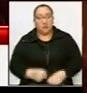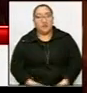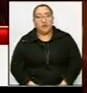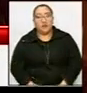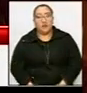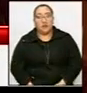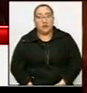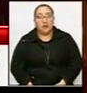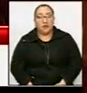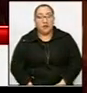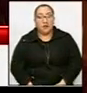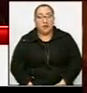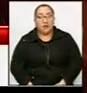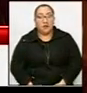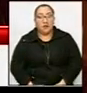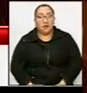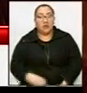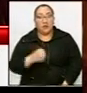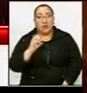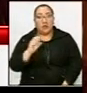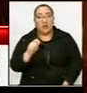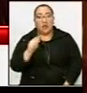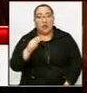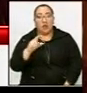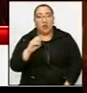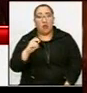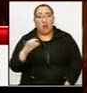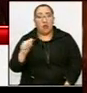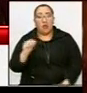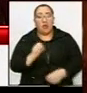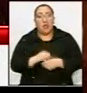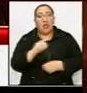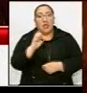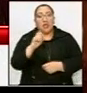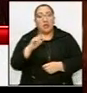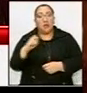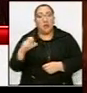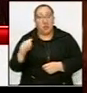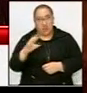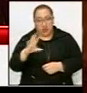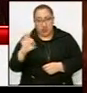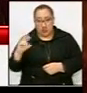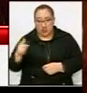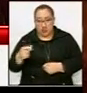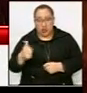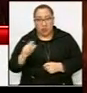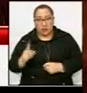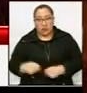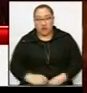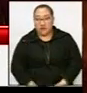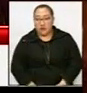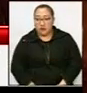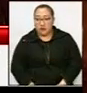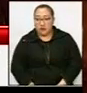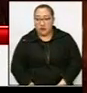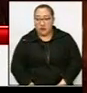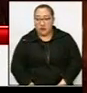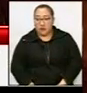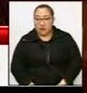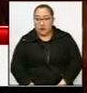en Tacomayo, en las comunidades de Ocoruro, esto es en Espinar, 510.000, cero de ejecución. Otra, en